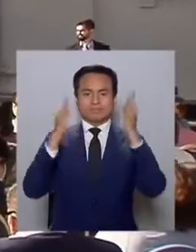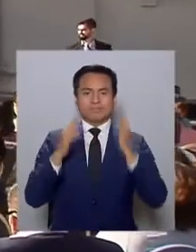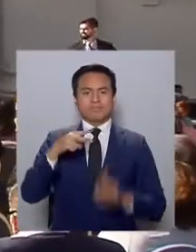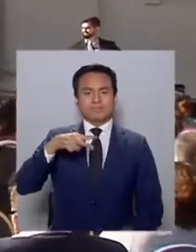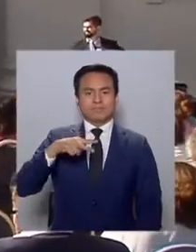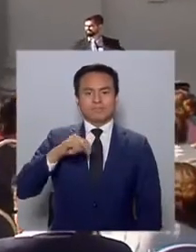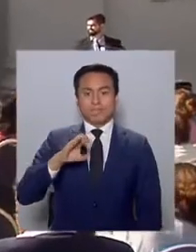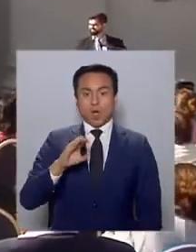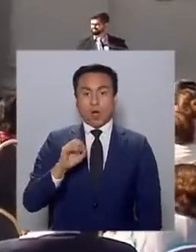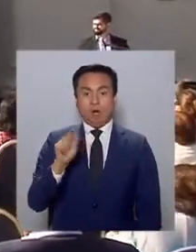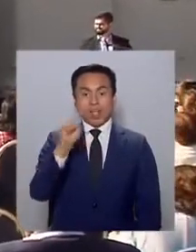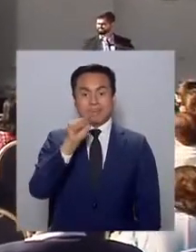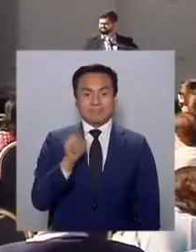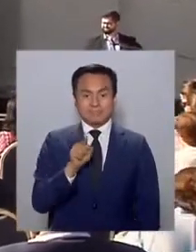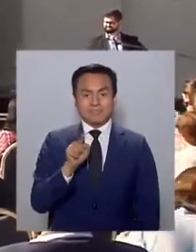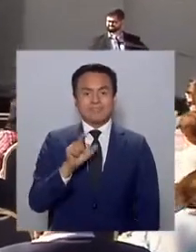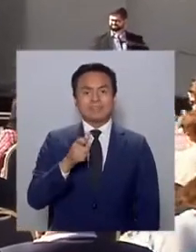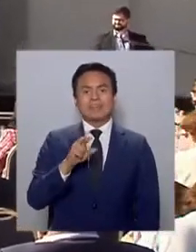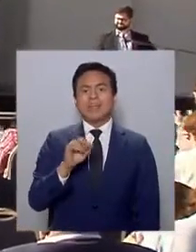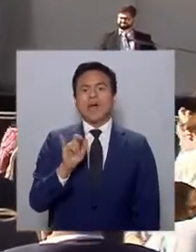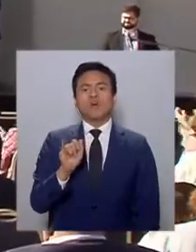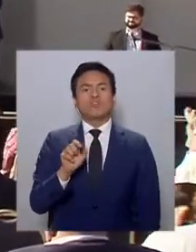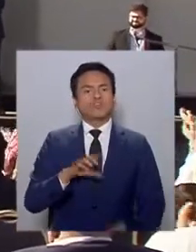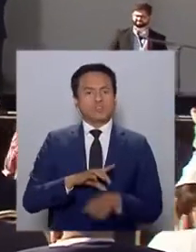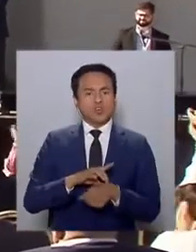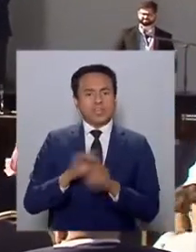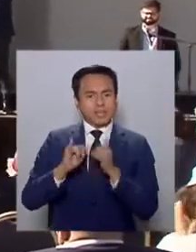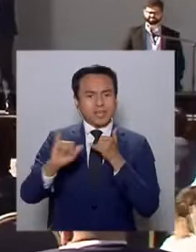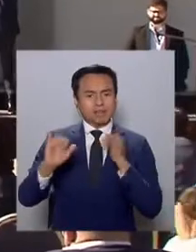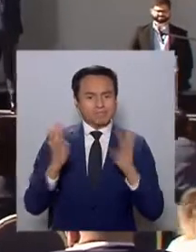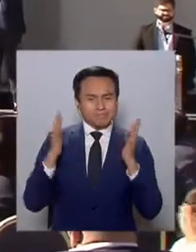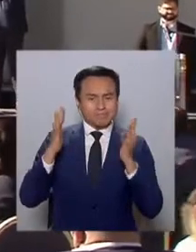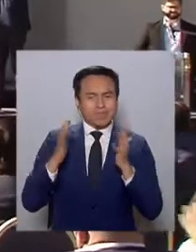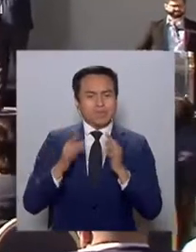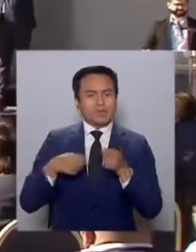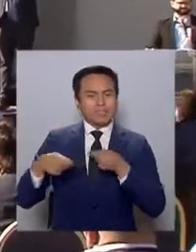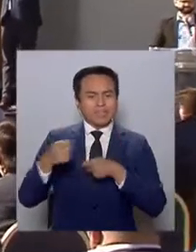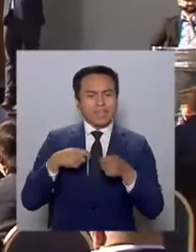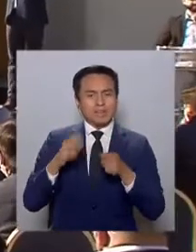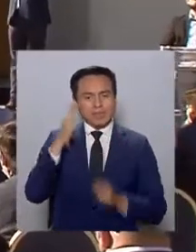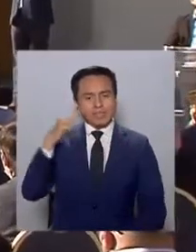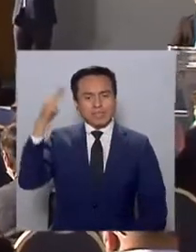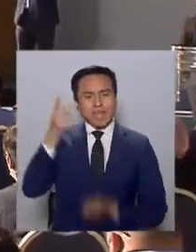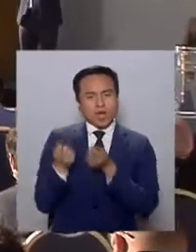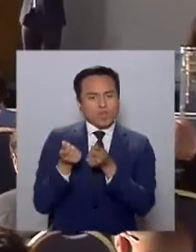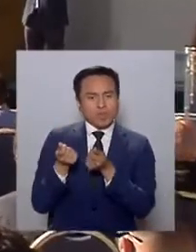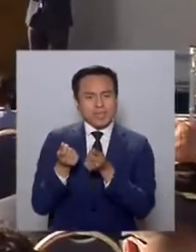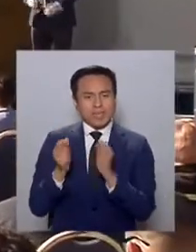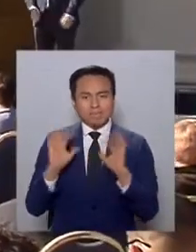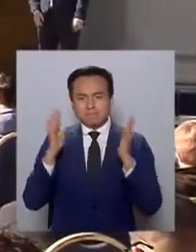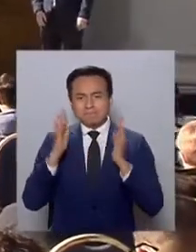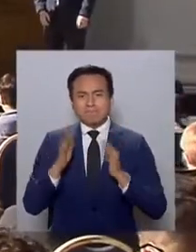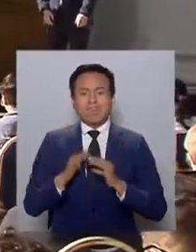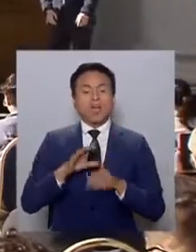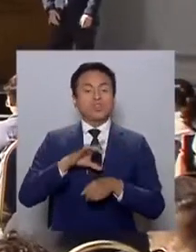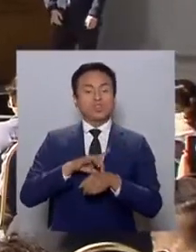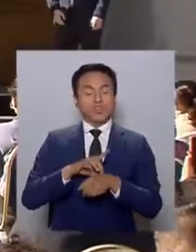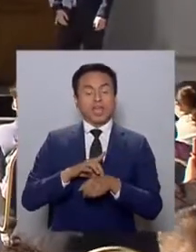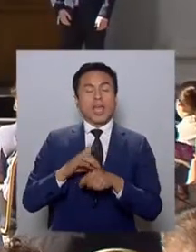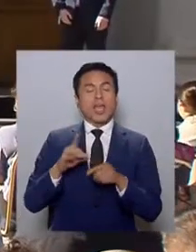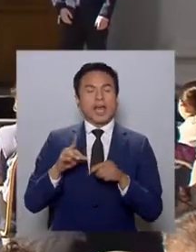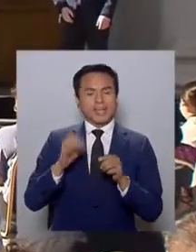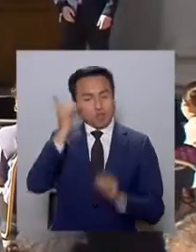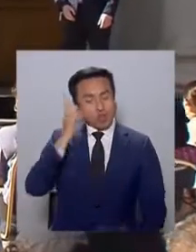Nicolás Grau es doctor ingeniero comercial en magíster y en economía, doctor en economía de